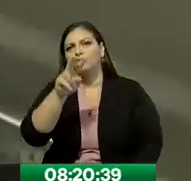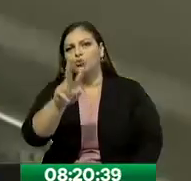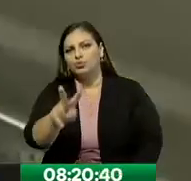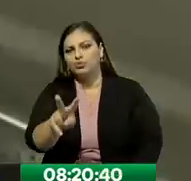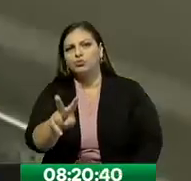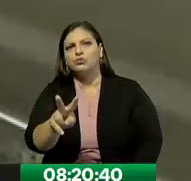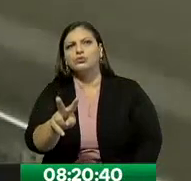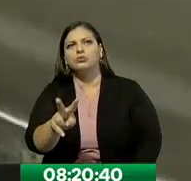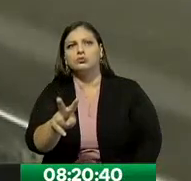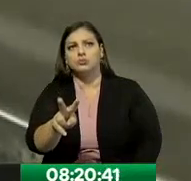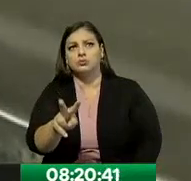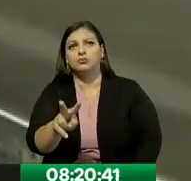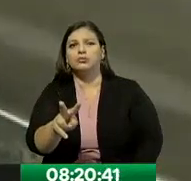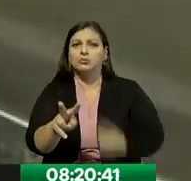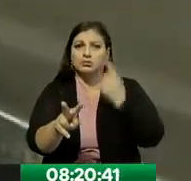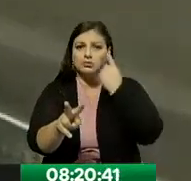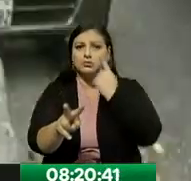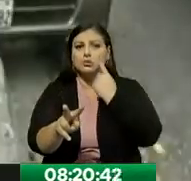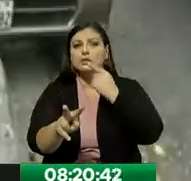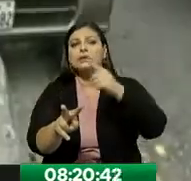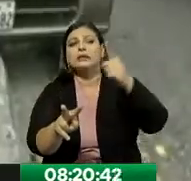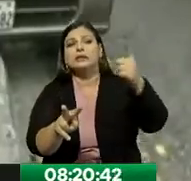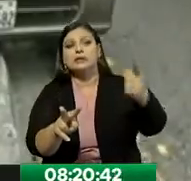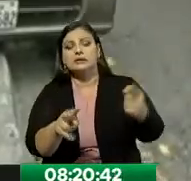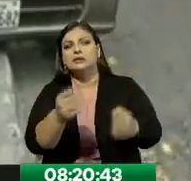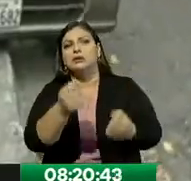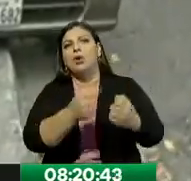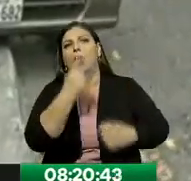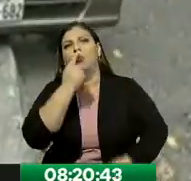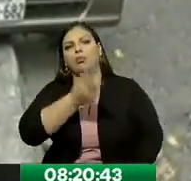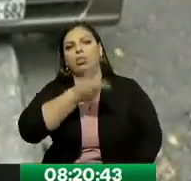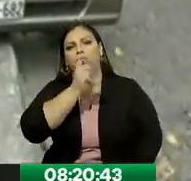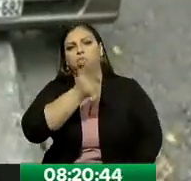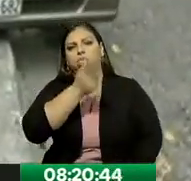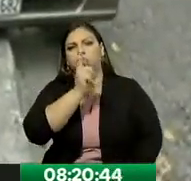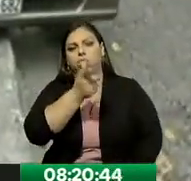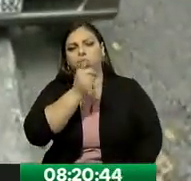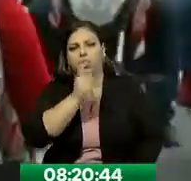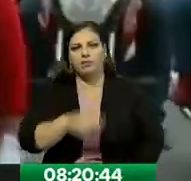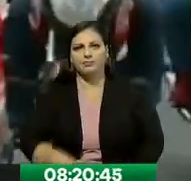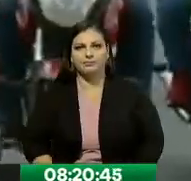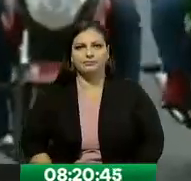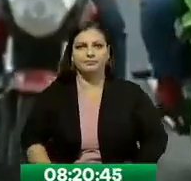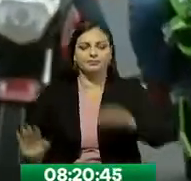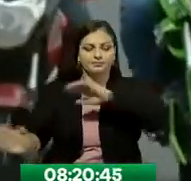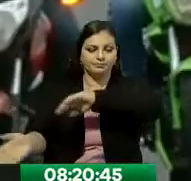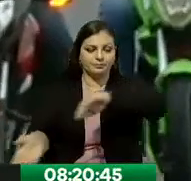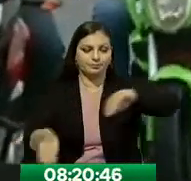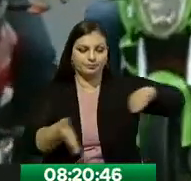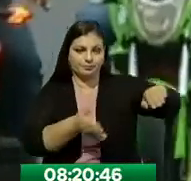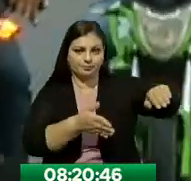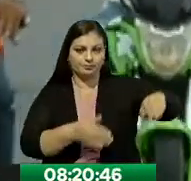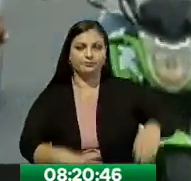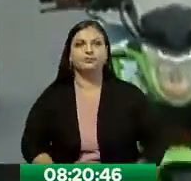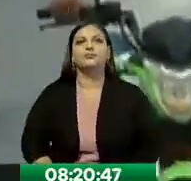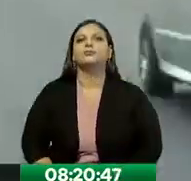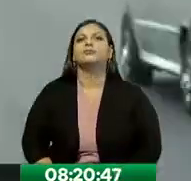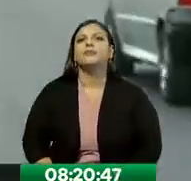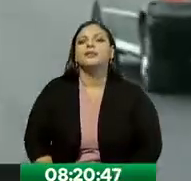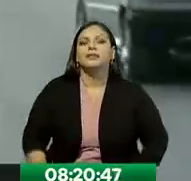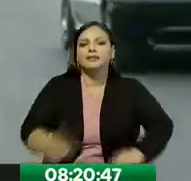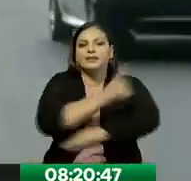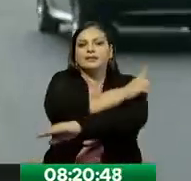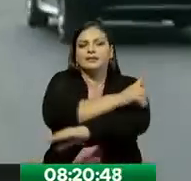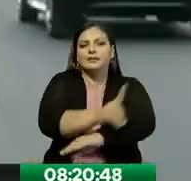licor. La impericia provocó que este auto termine sobre el bordillo del paso a desnivel del kilómetro 7.5 de la vía